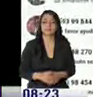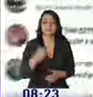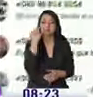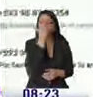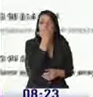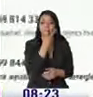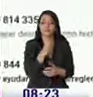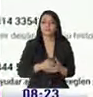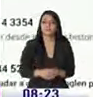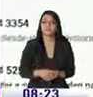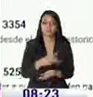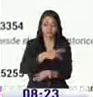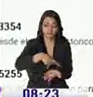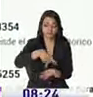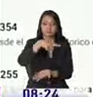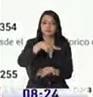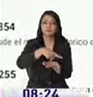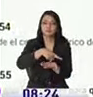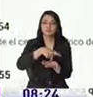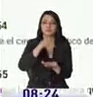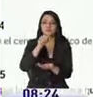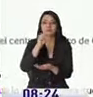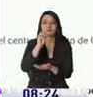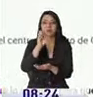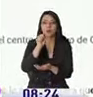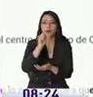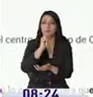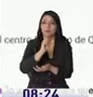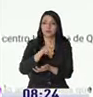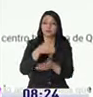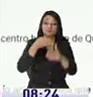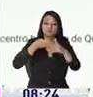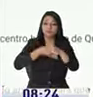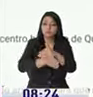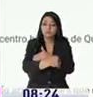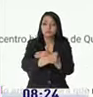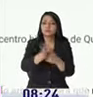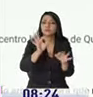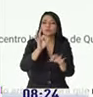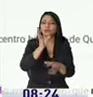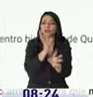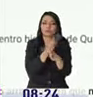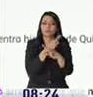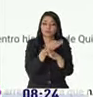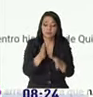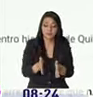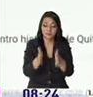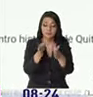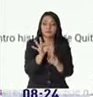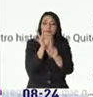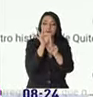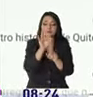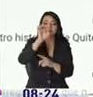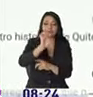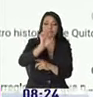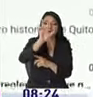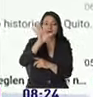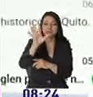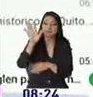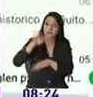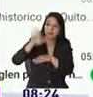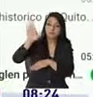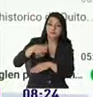la parroquia Maguaña, y es una semana que el semáforo principal de ingreso a la parroquia no funciona, a pesar de que la vía es la principal, la E35, se ha llamado a las autoridades